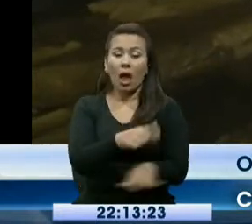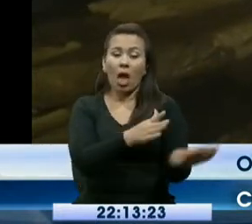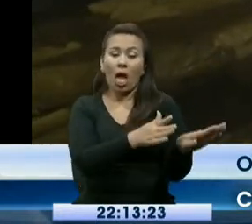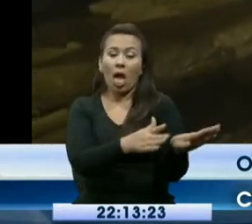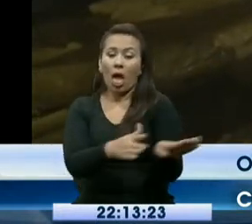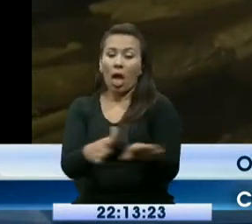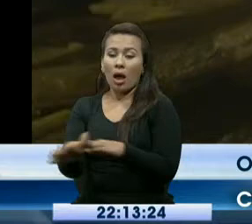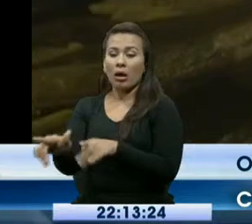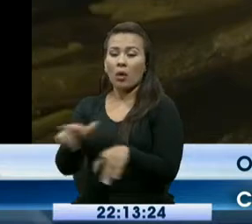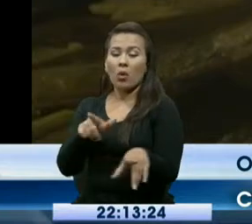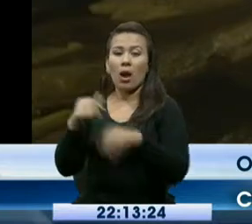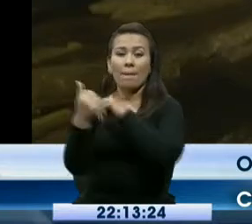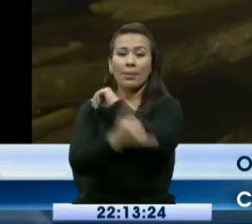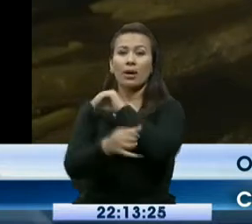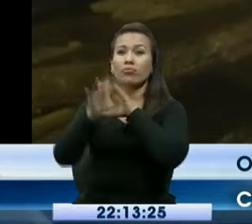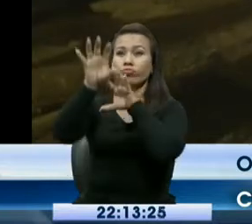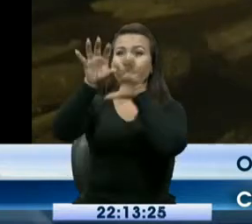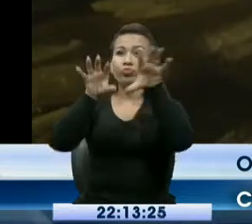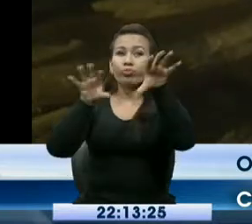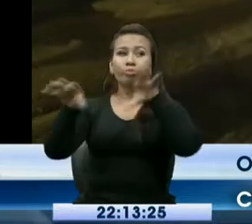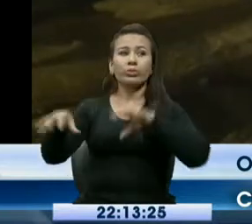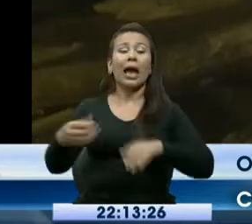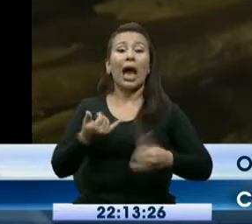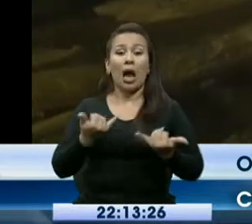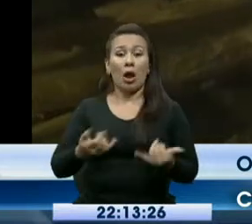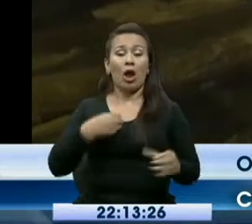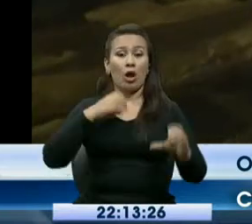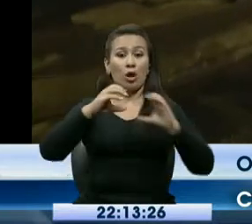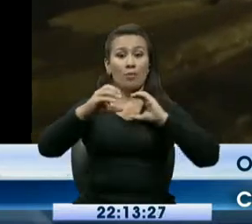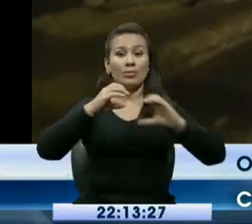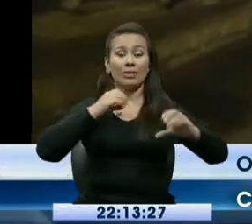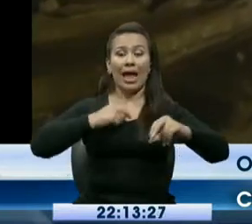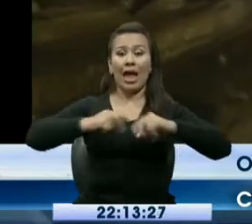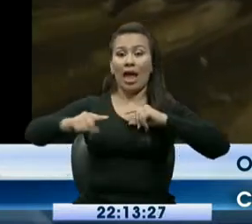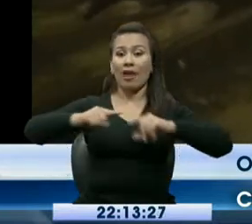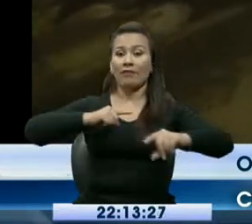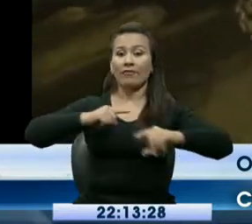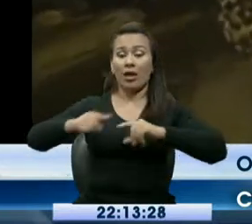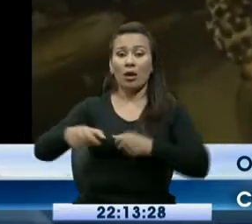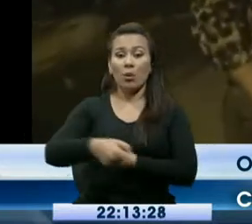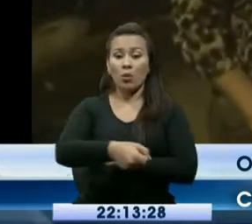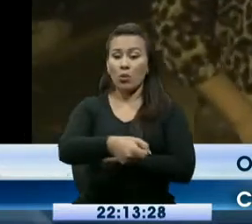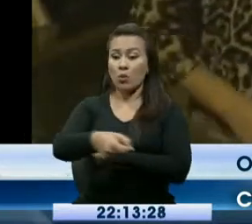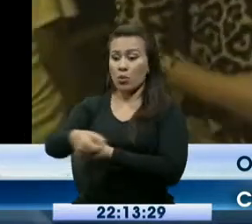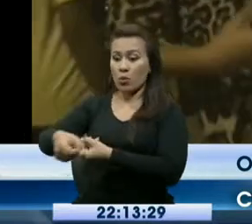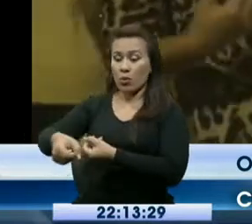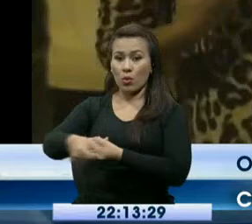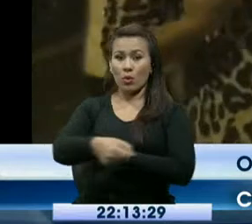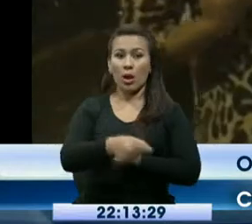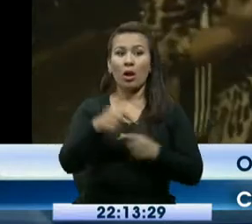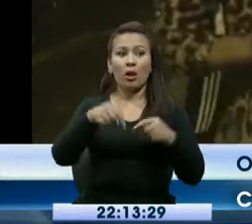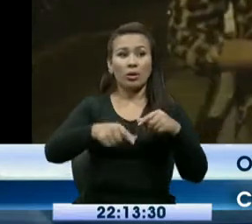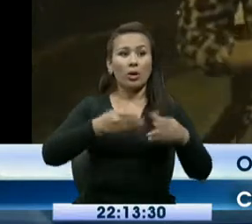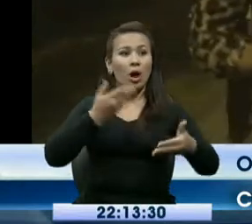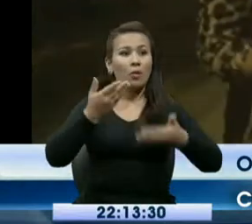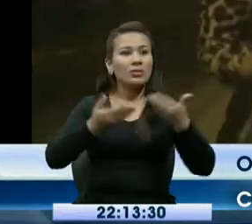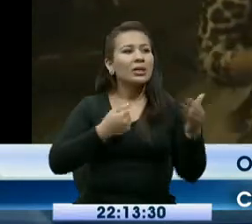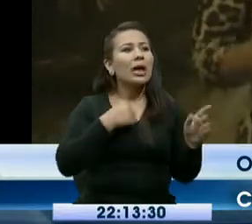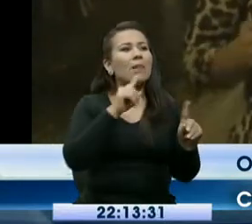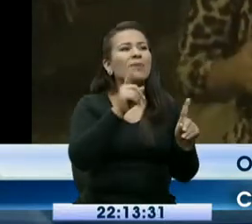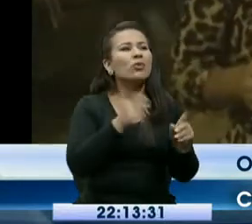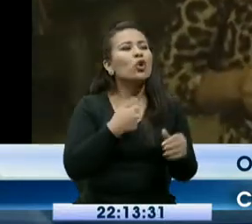lugares del país. Vamos a conversar con el jefe del Cuerpo de Bomberos, el coronel León Pablo Mancheno, que nos va a comentar un poco de la situación. ¿Cuáles